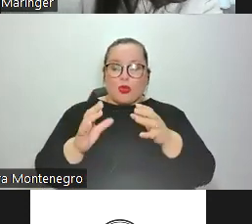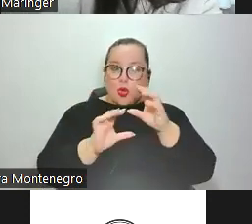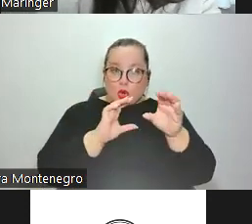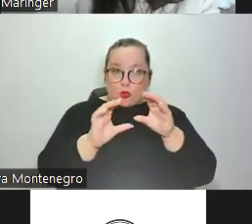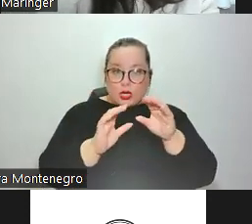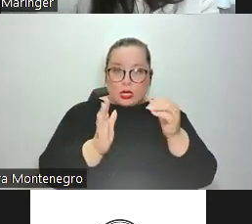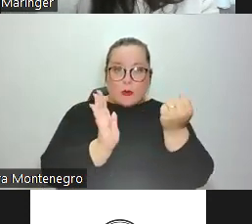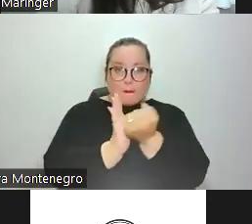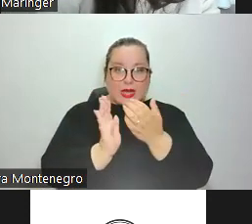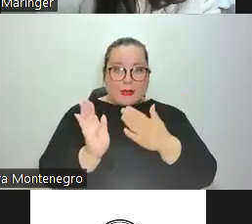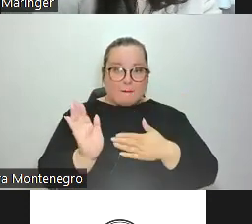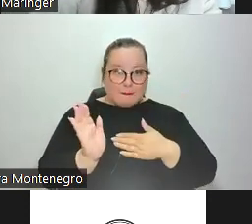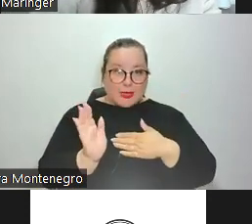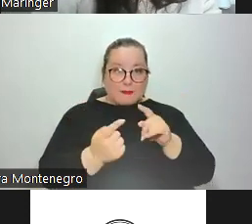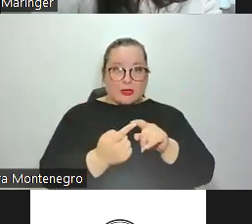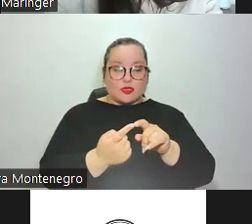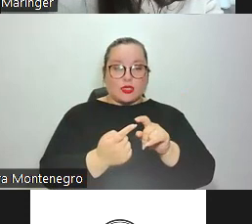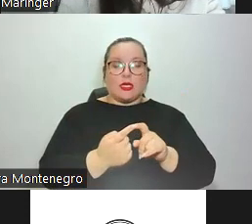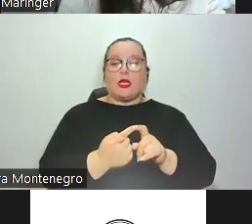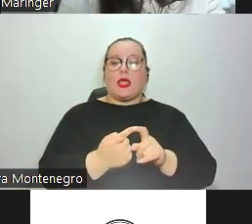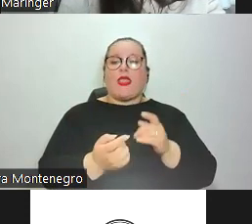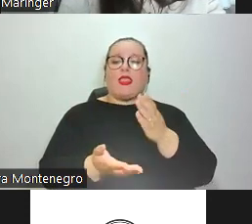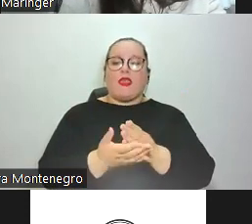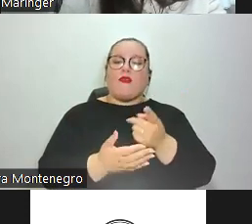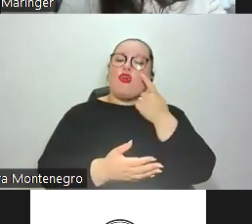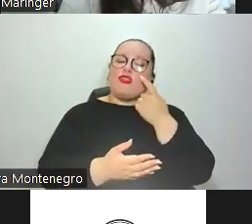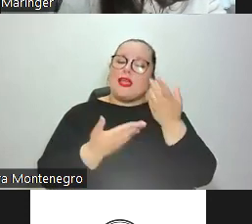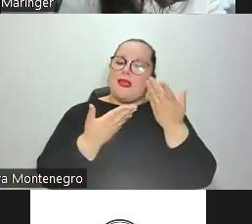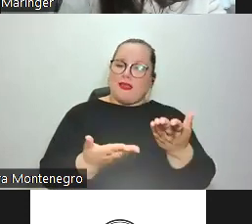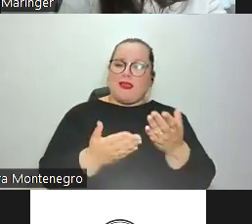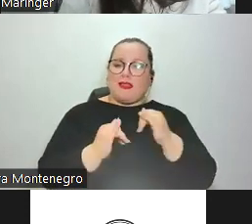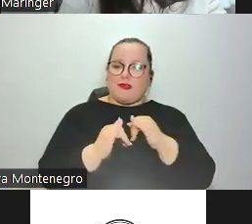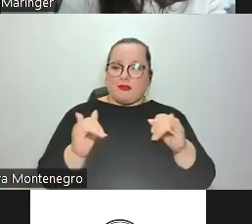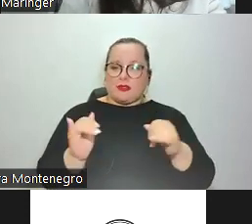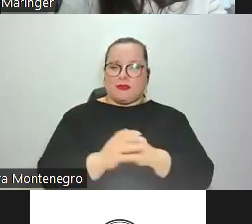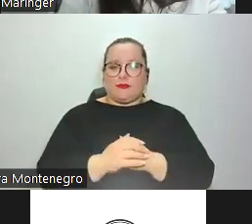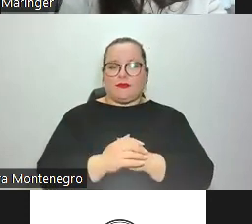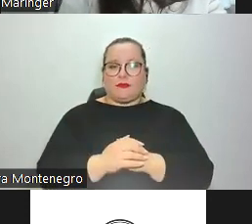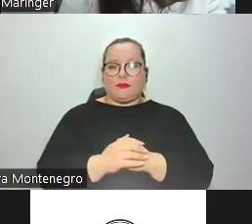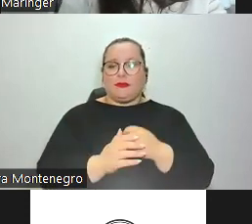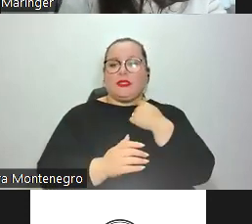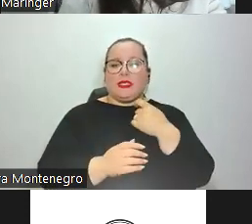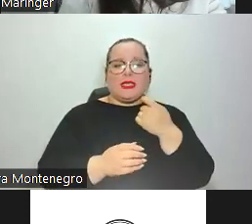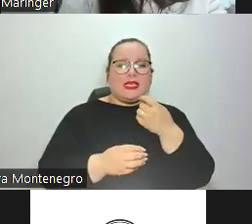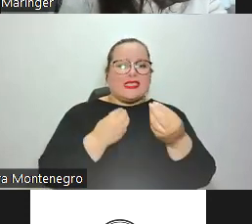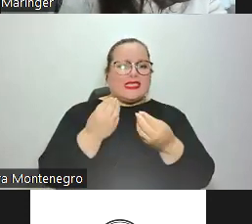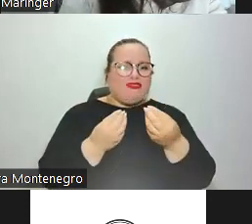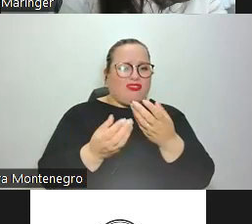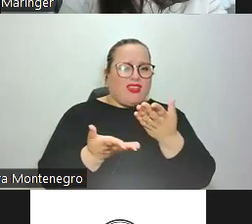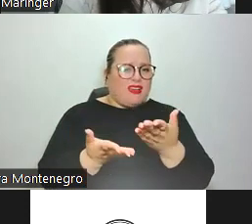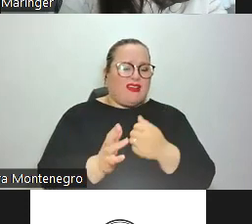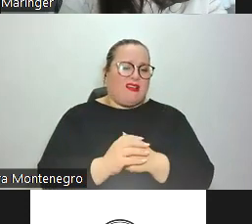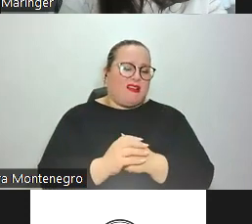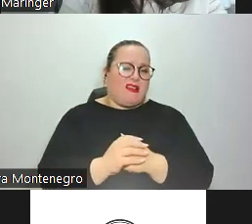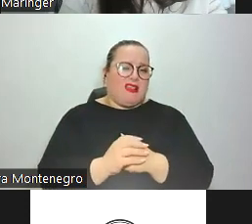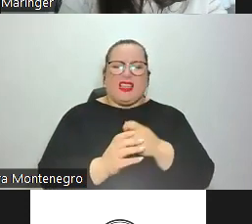marca personal, tengo que mirar este punto. ¿Qué es esta propuesta de valor? Algunos dirán, oye, ¿qué es esto, Eva?